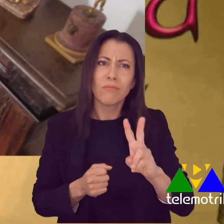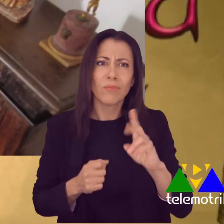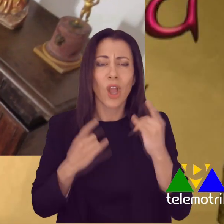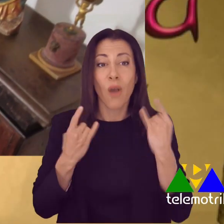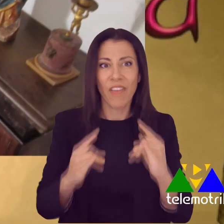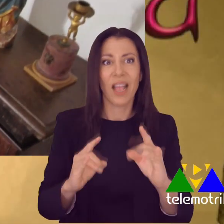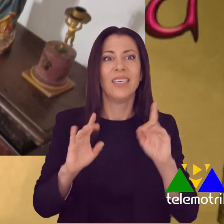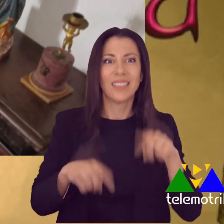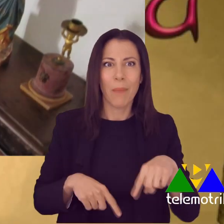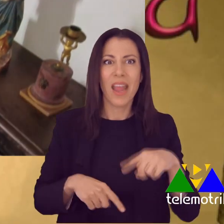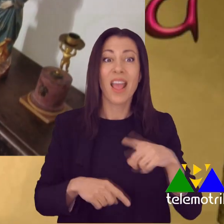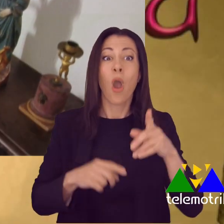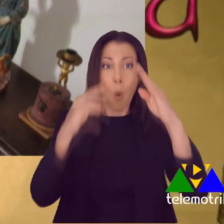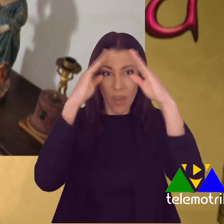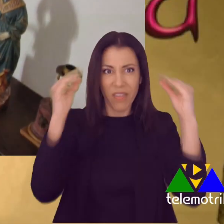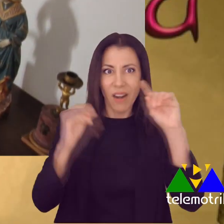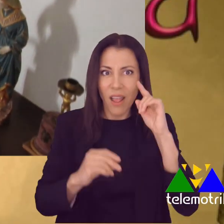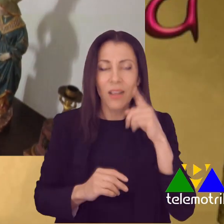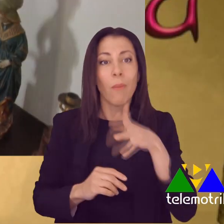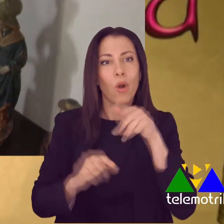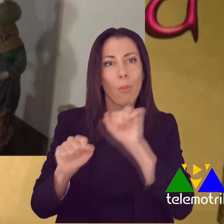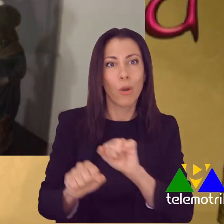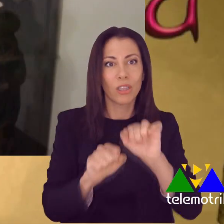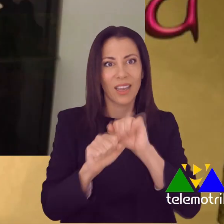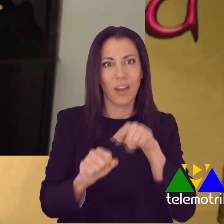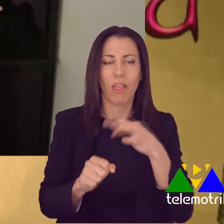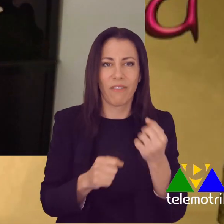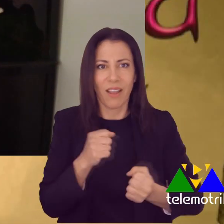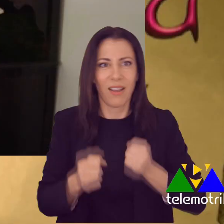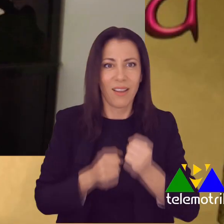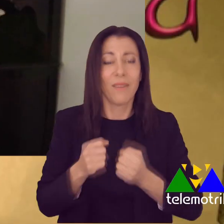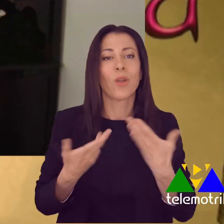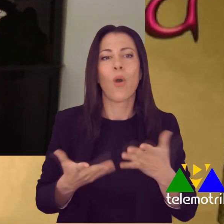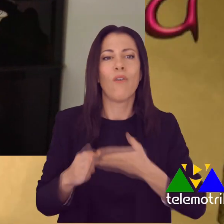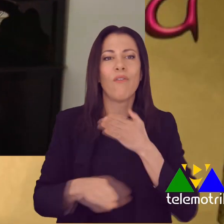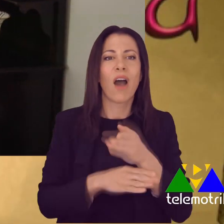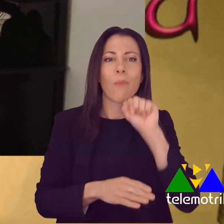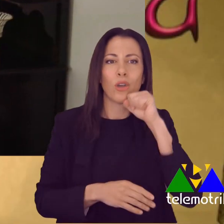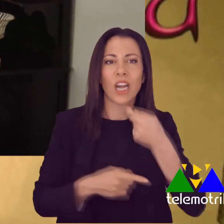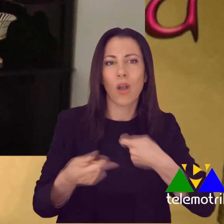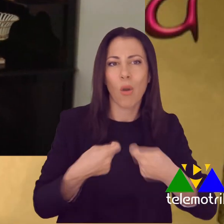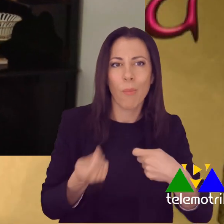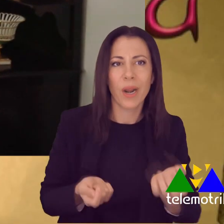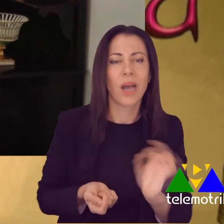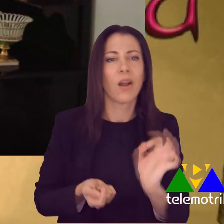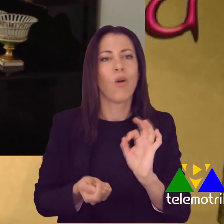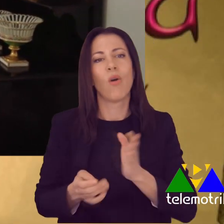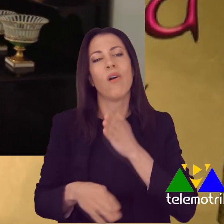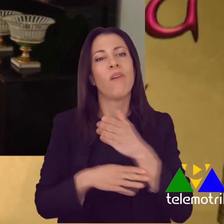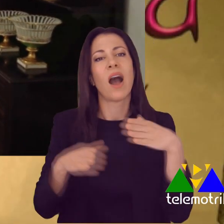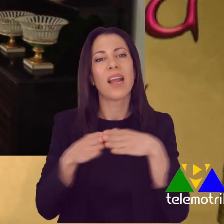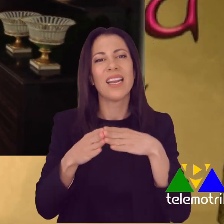detrás, lógicamente también. Es decir, había que protegerlo, lógicamente, ¿no? O cuando iban a Motril a comprar, o cuando iban a la iglesia